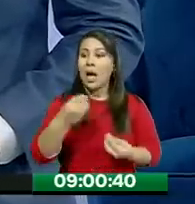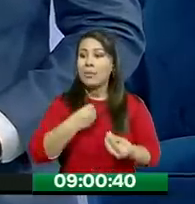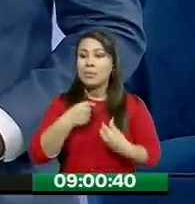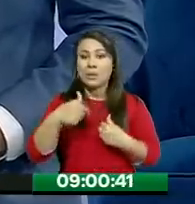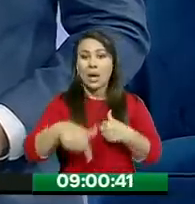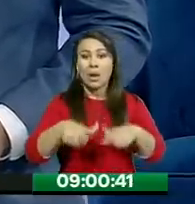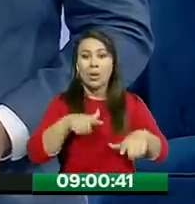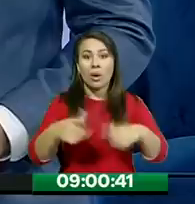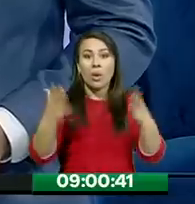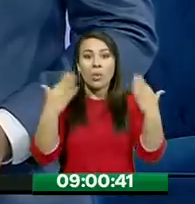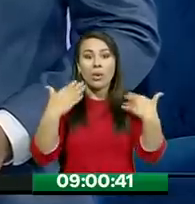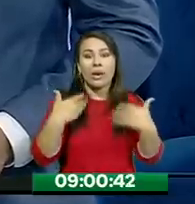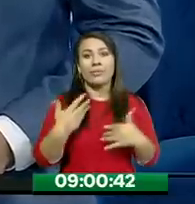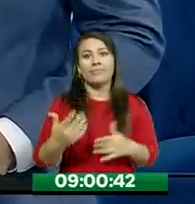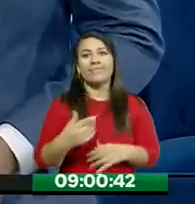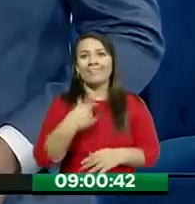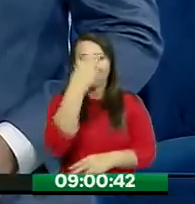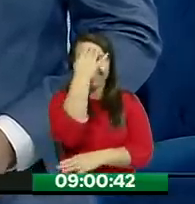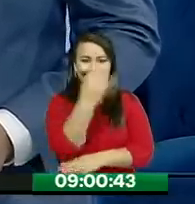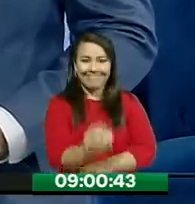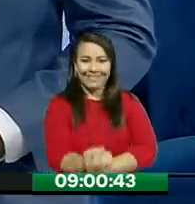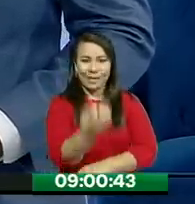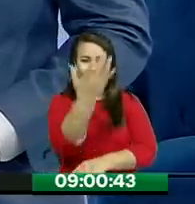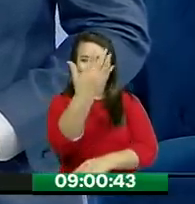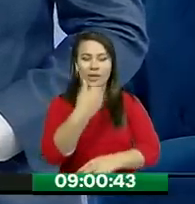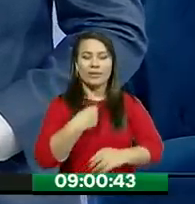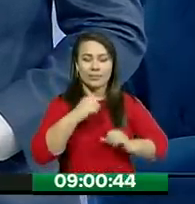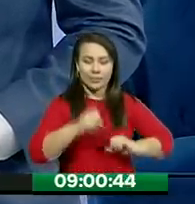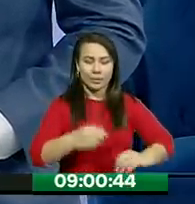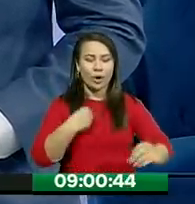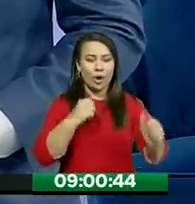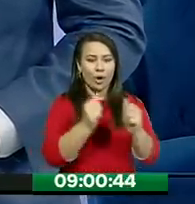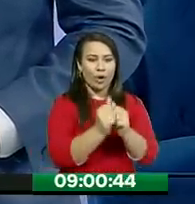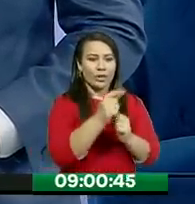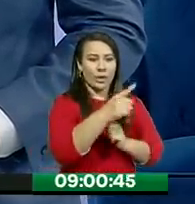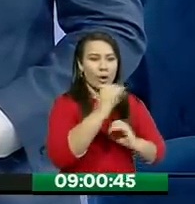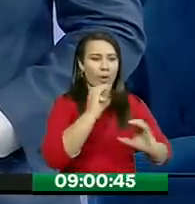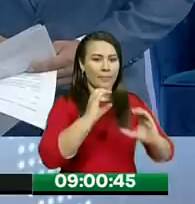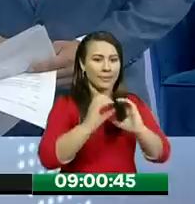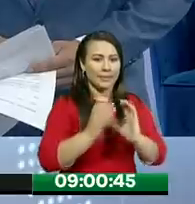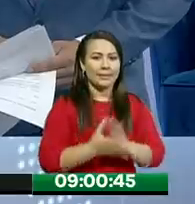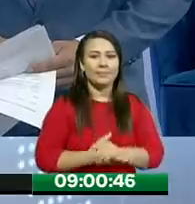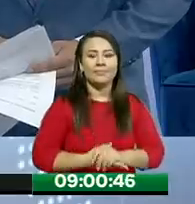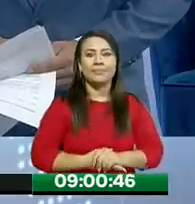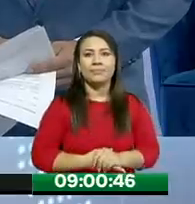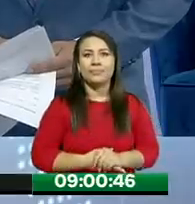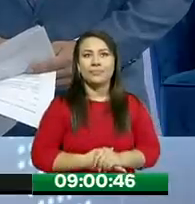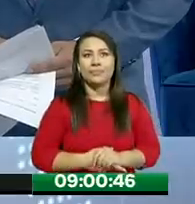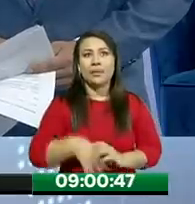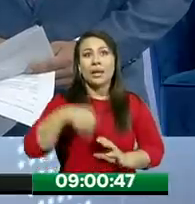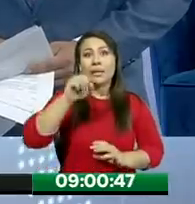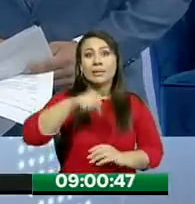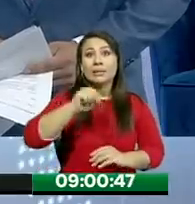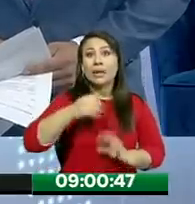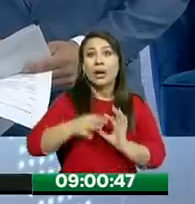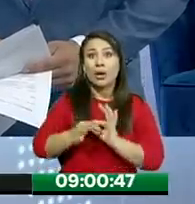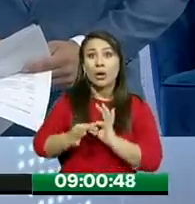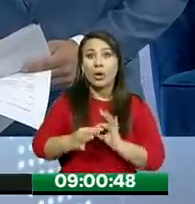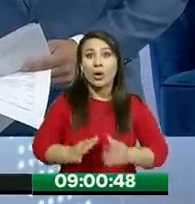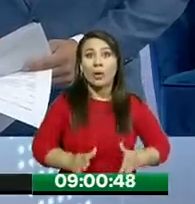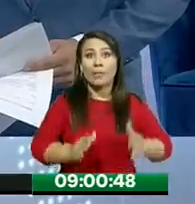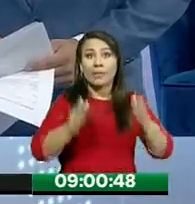línea 55, que es la que le da servicio al sector, entraba y salía por la misma vía. Ahora solo entra por la